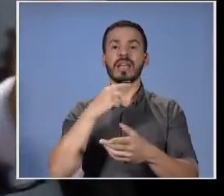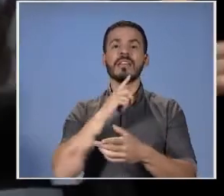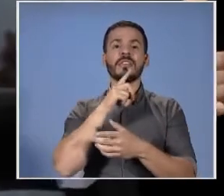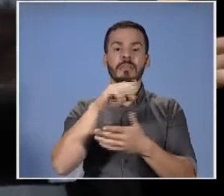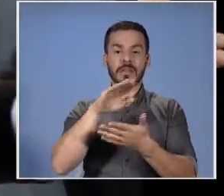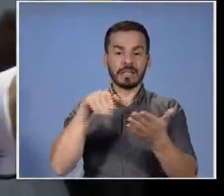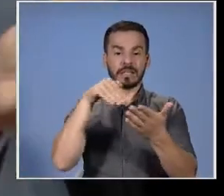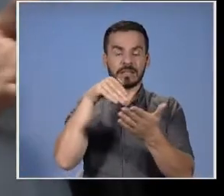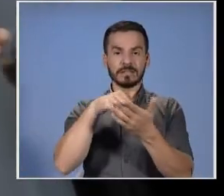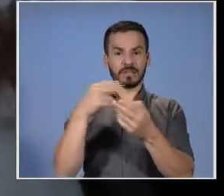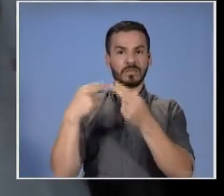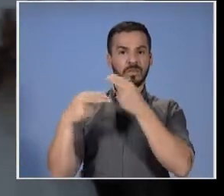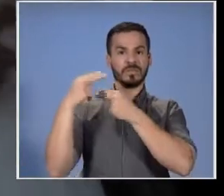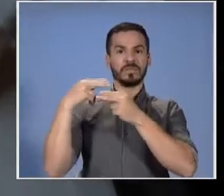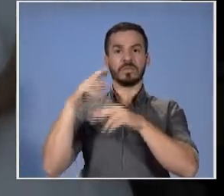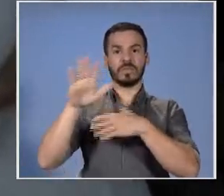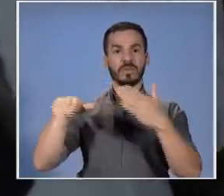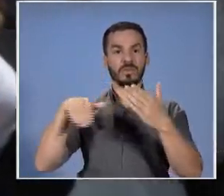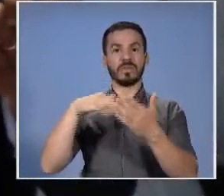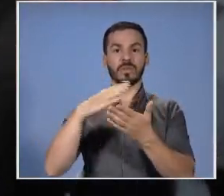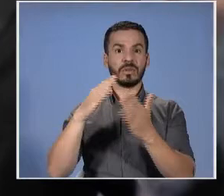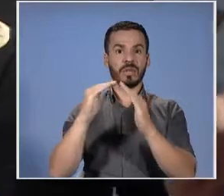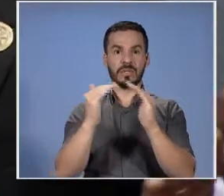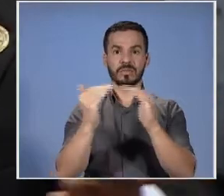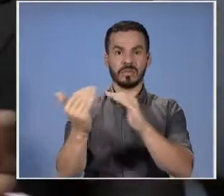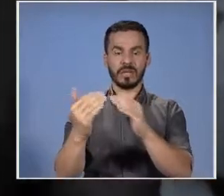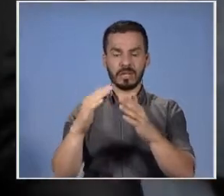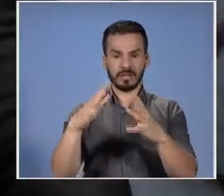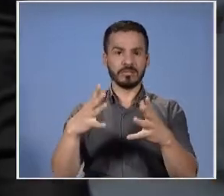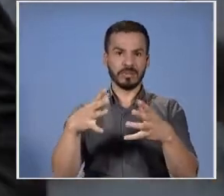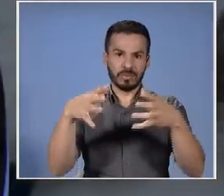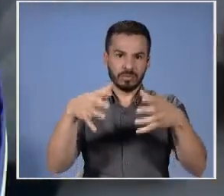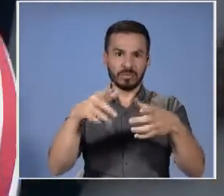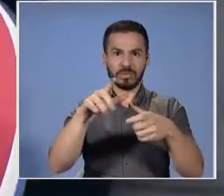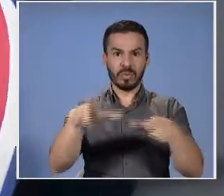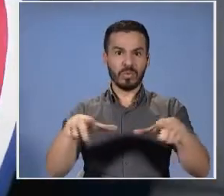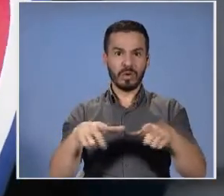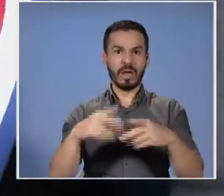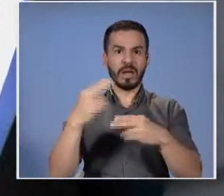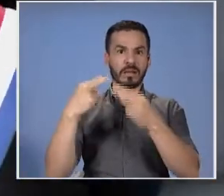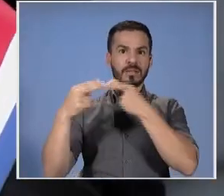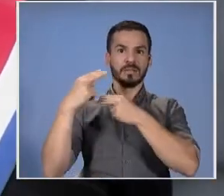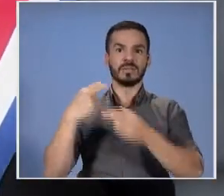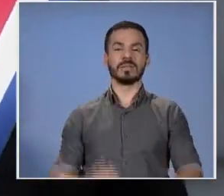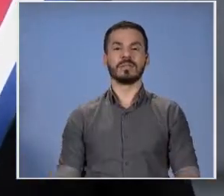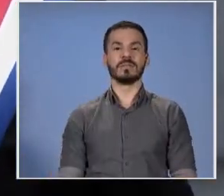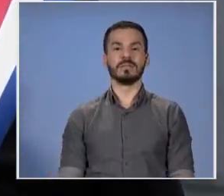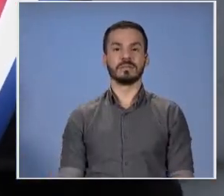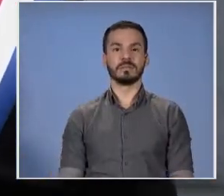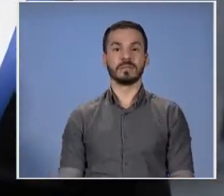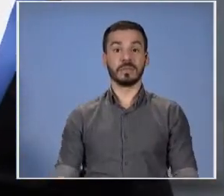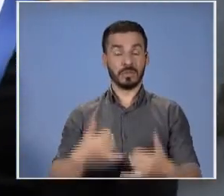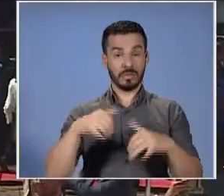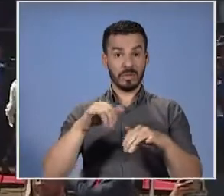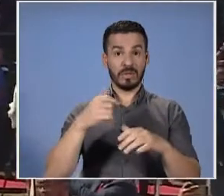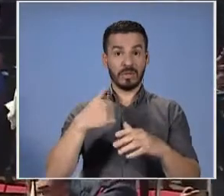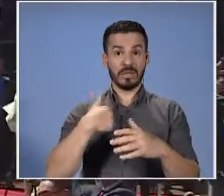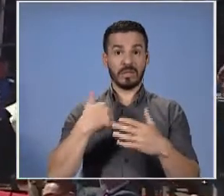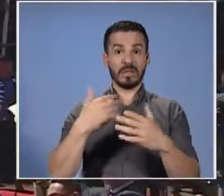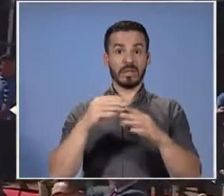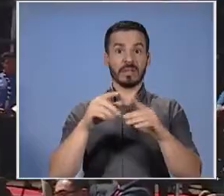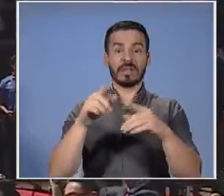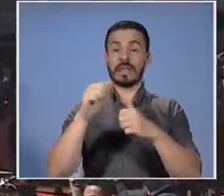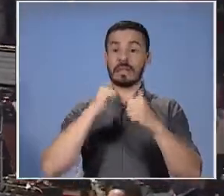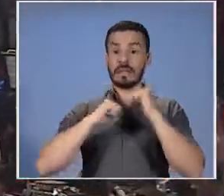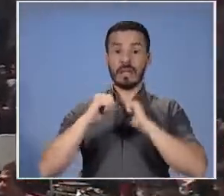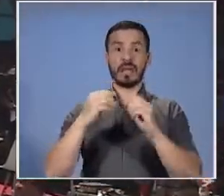realmente en un centro histórico de la ciudad. Y es un casco histórico. Es un casco prácticamente histórico. Lo que tenemos allí. Y todavía, si ya nos extendemos más para acá,